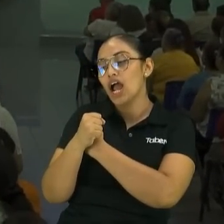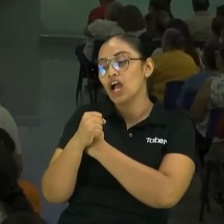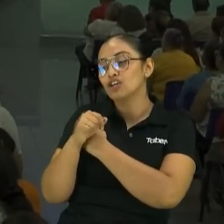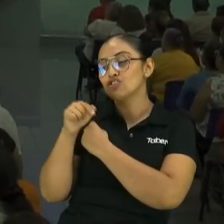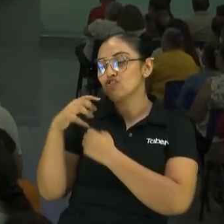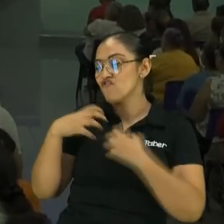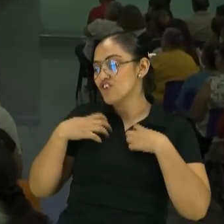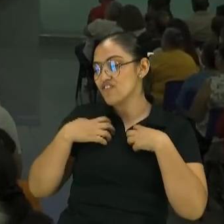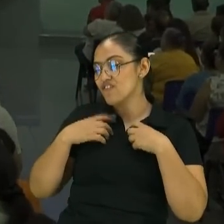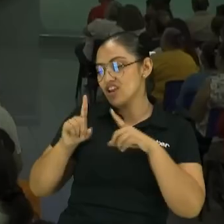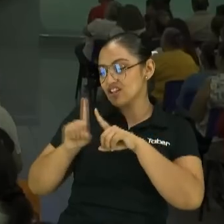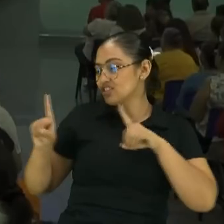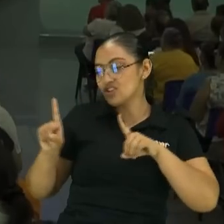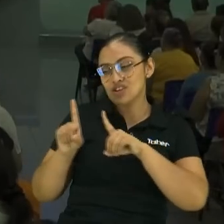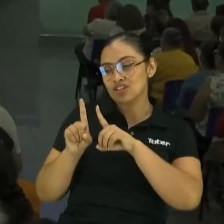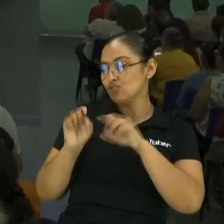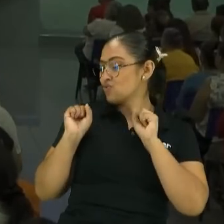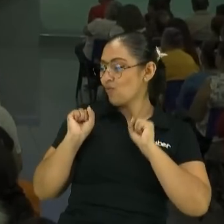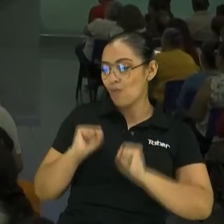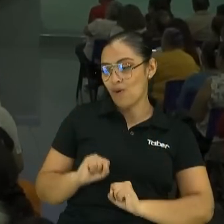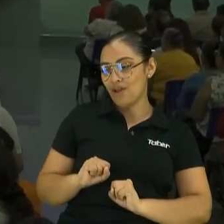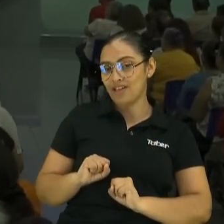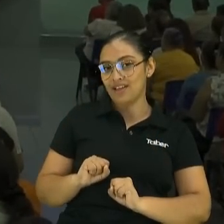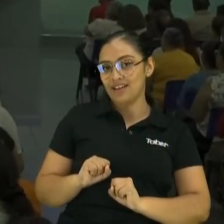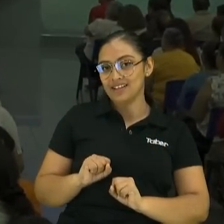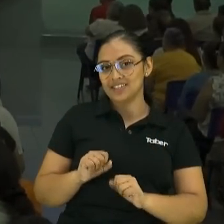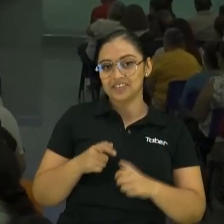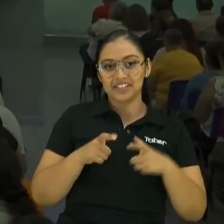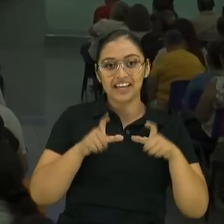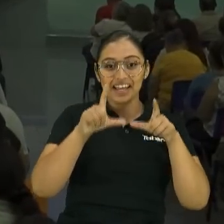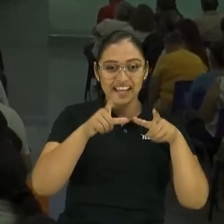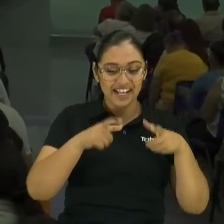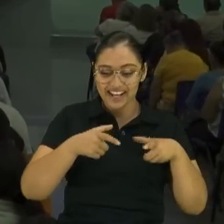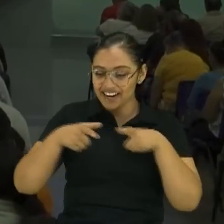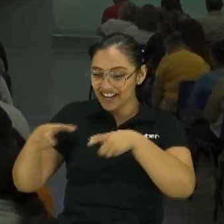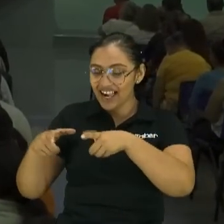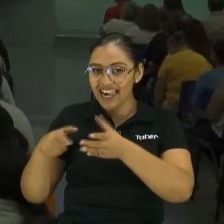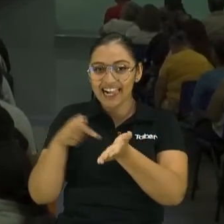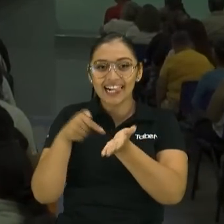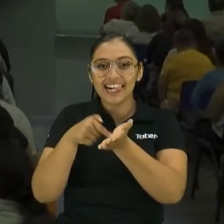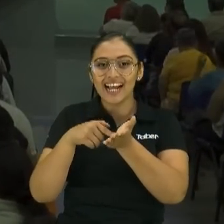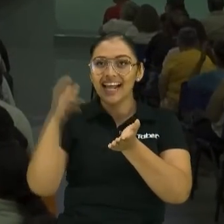sin ti y se lo deja en la mesa porque es el recibo de la luz